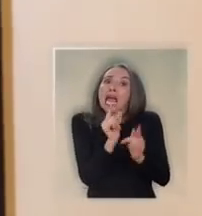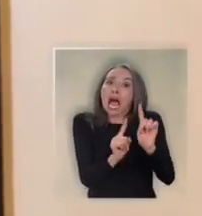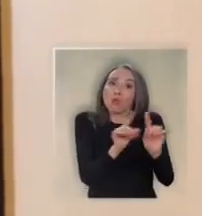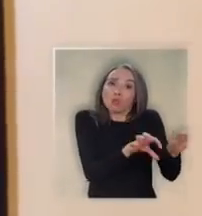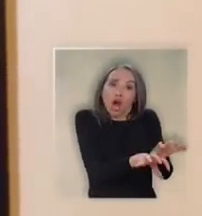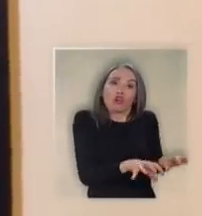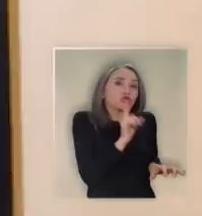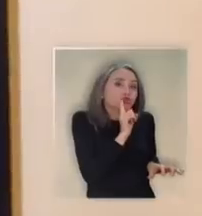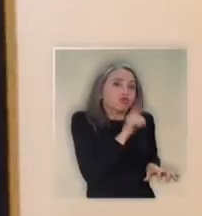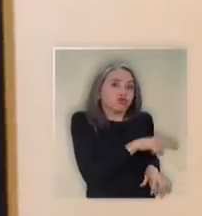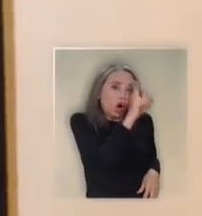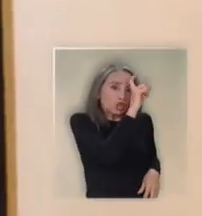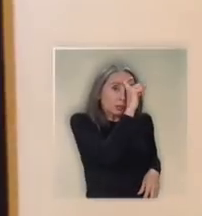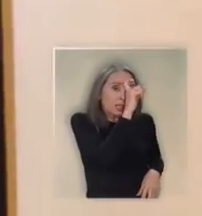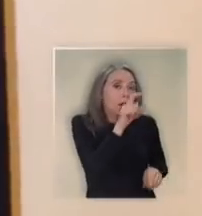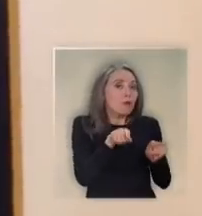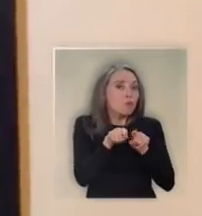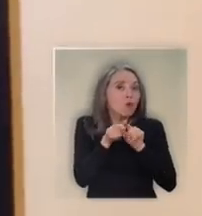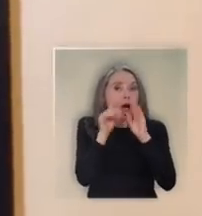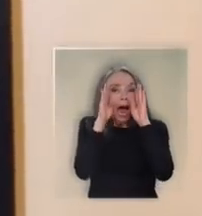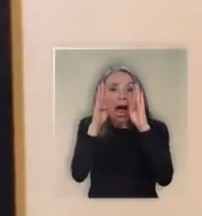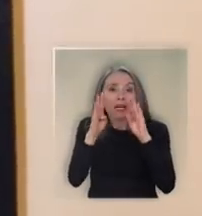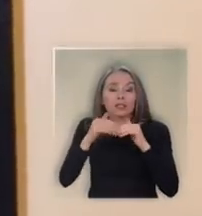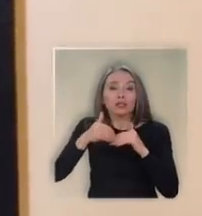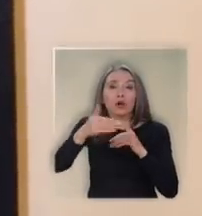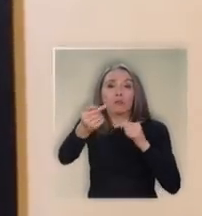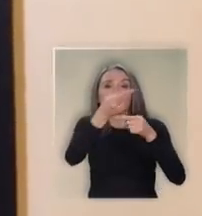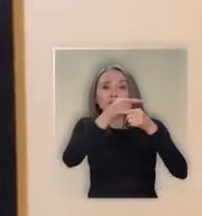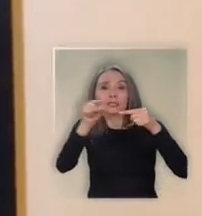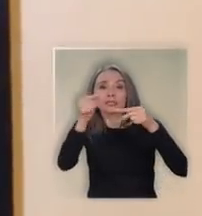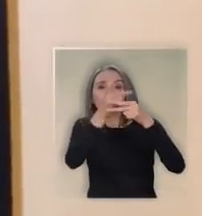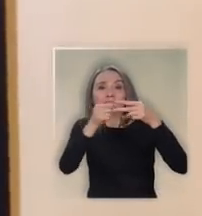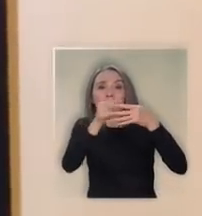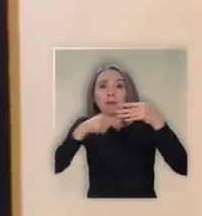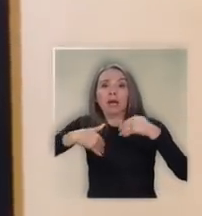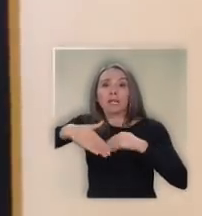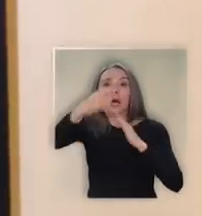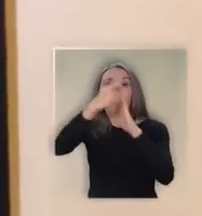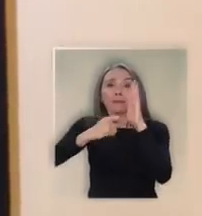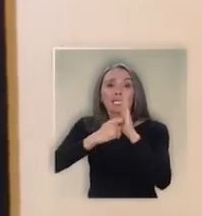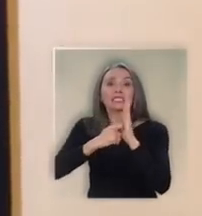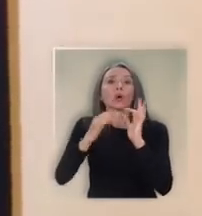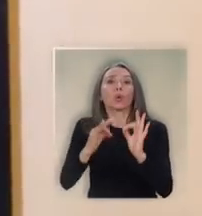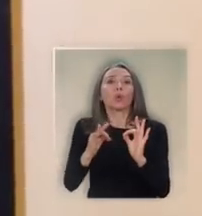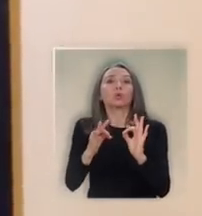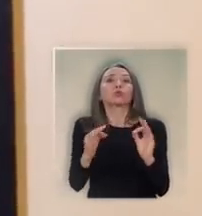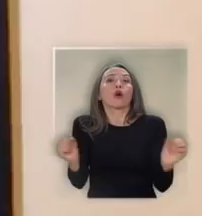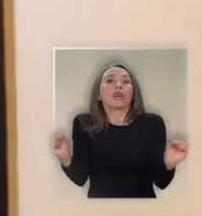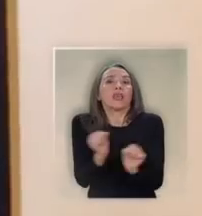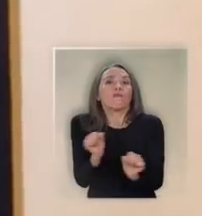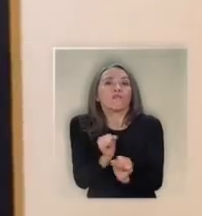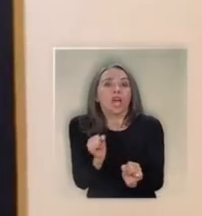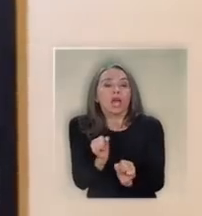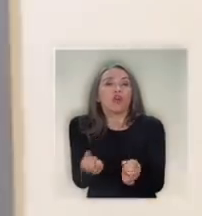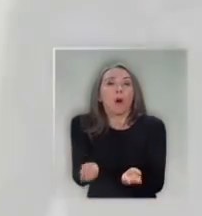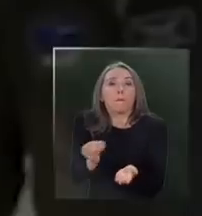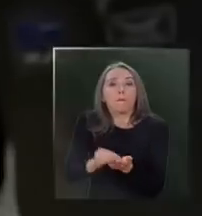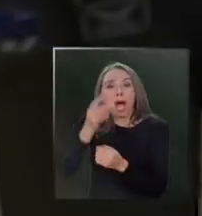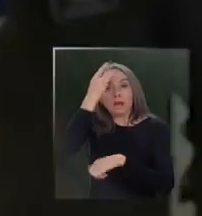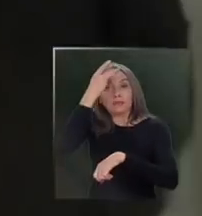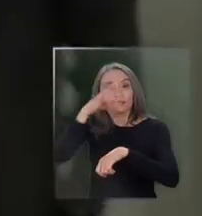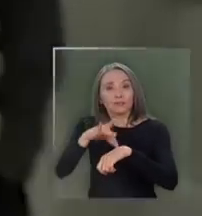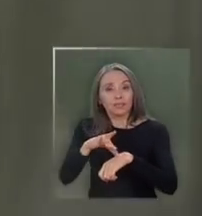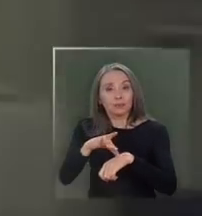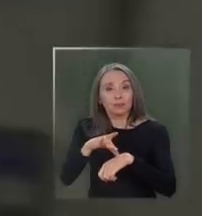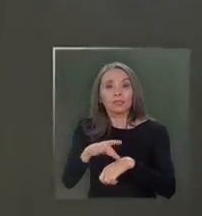pero hay que estar atento porque durante las próximas semanas y meses vamos a entrar en invierno, es posible que tengamos más pacientes. En